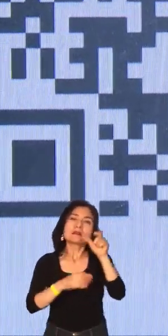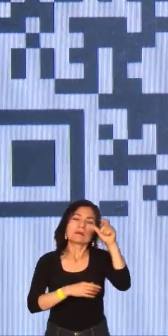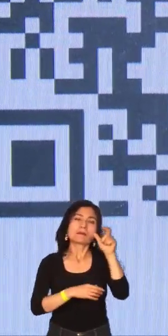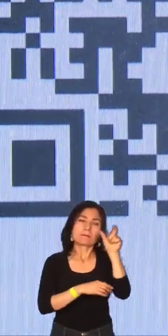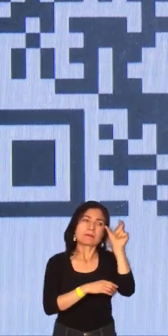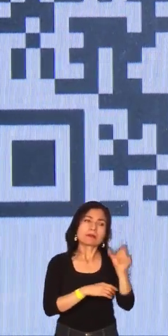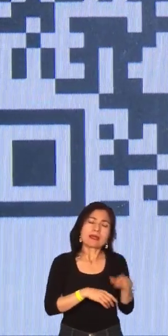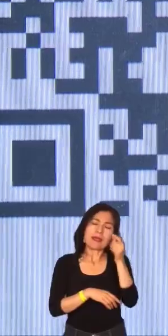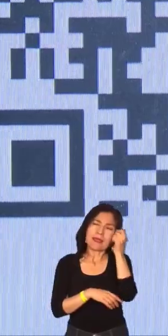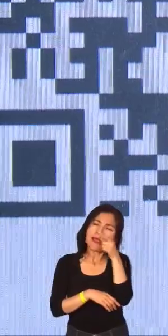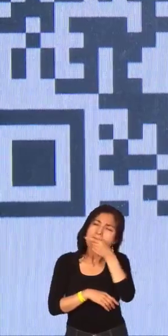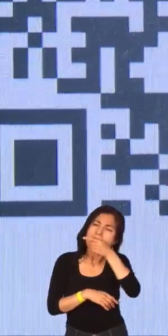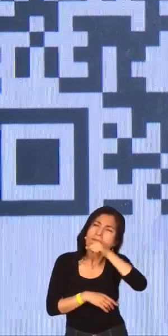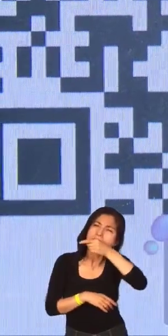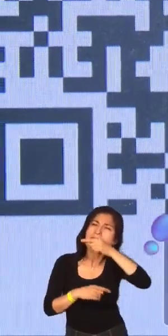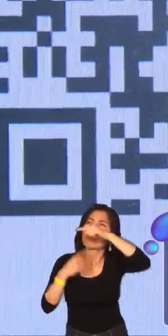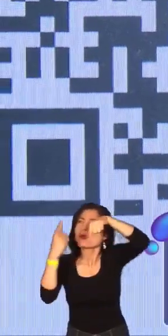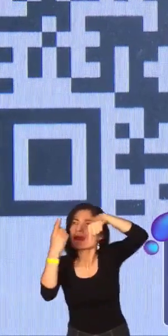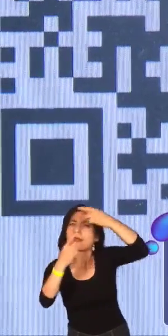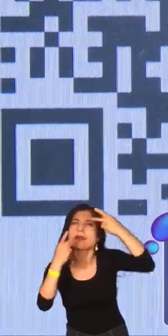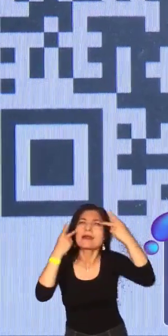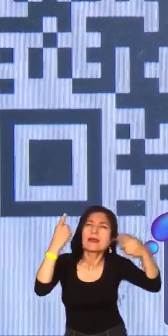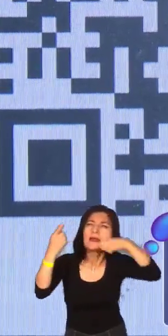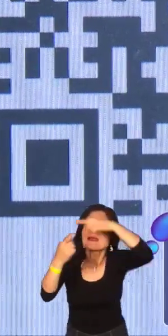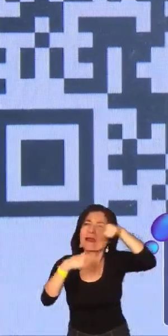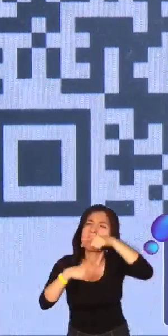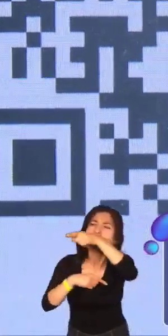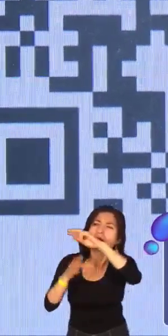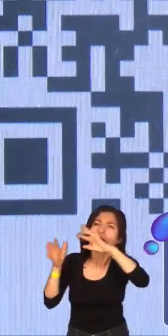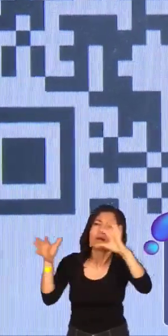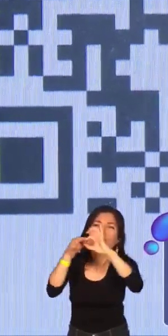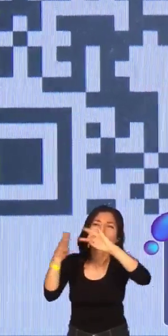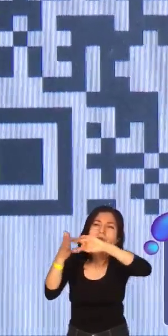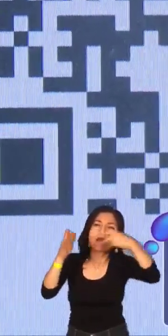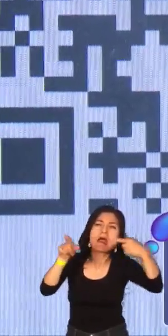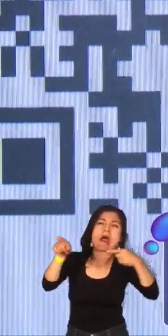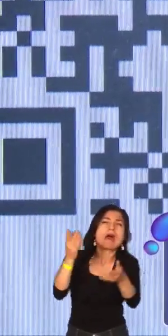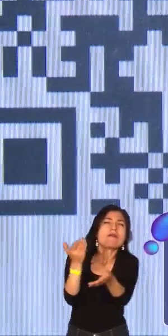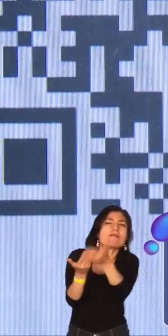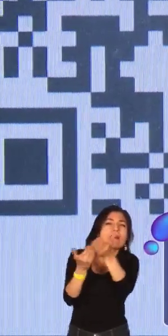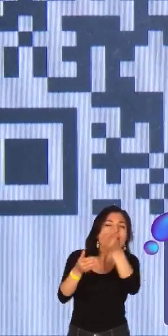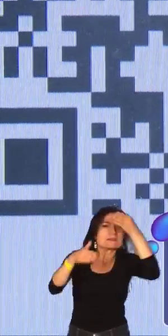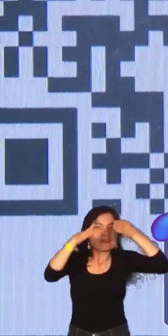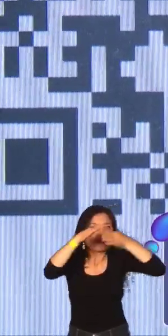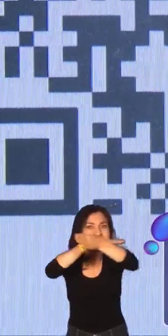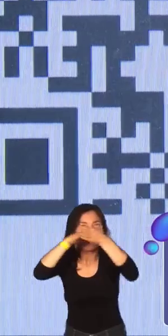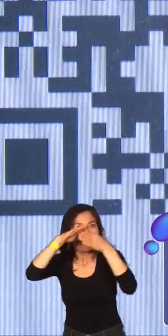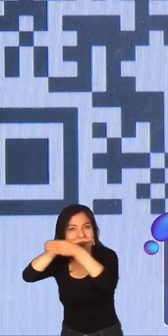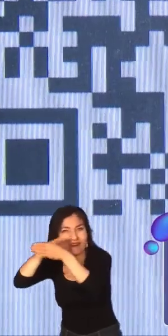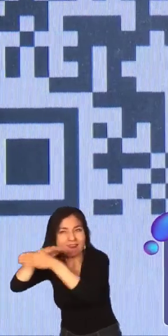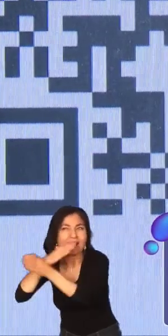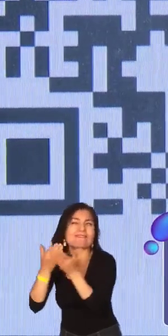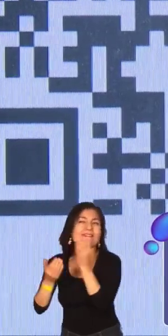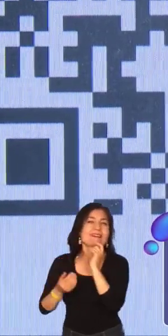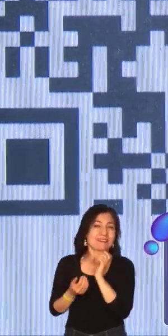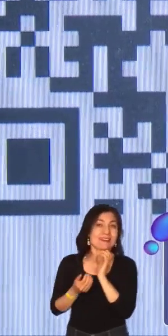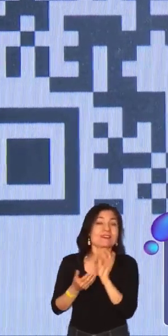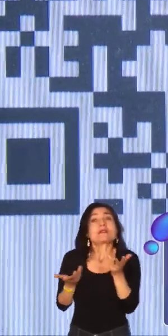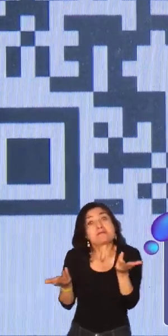vaya entendiendo que es un destino turístico inteligente, dice, quiere decir, por ejemplo, que ahí tengo buena accesibilidad. Quiere